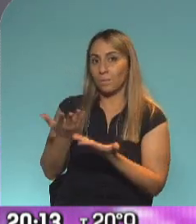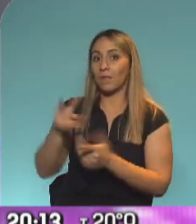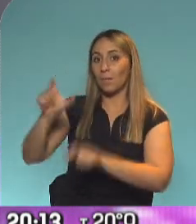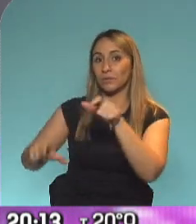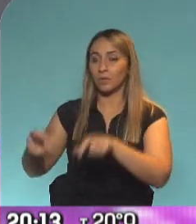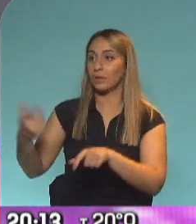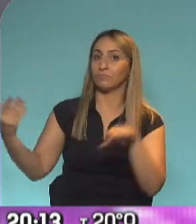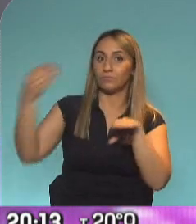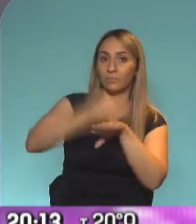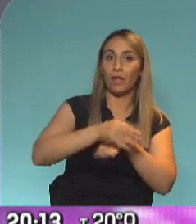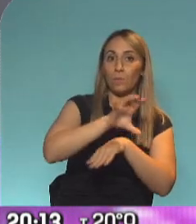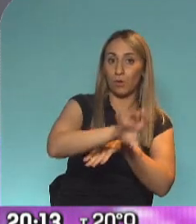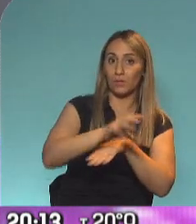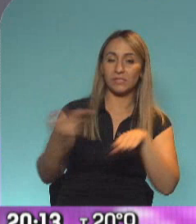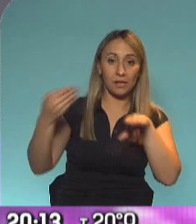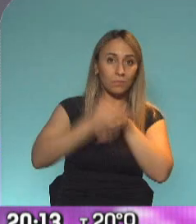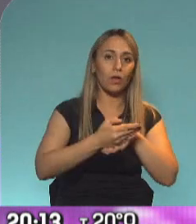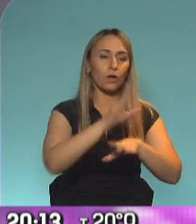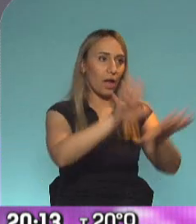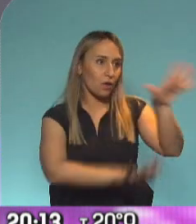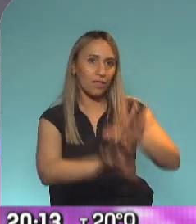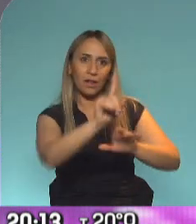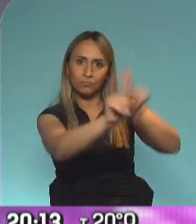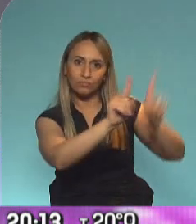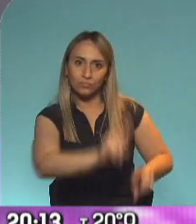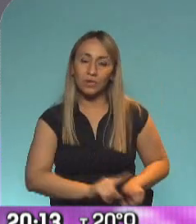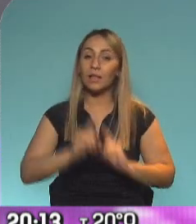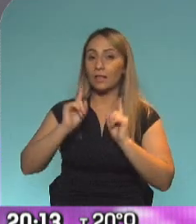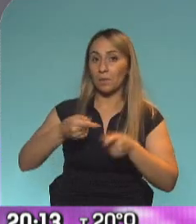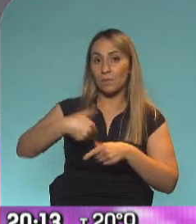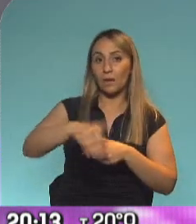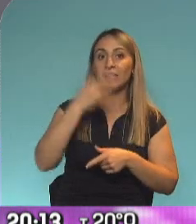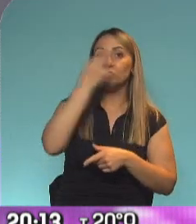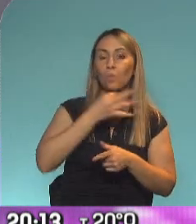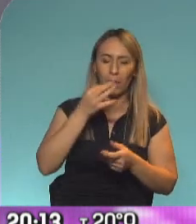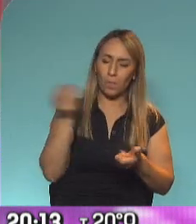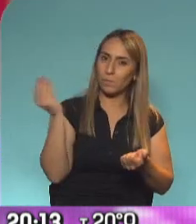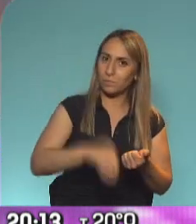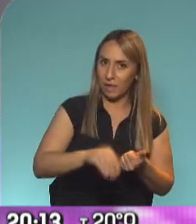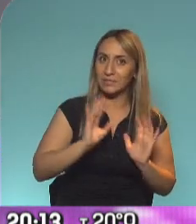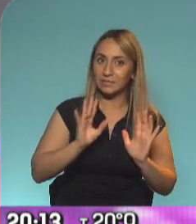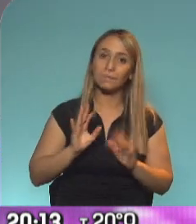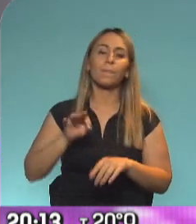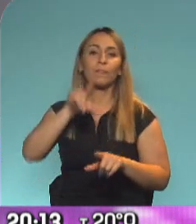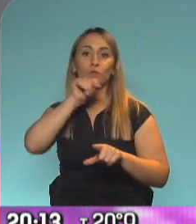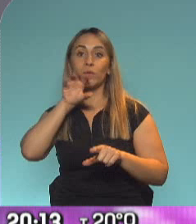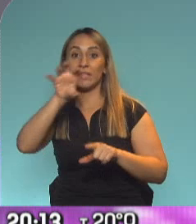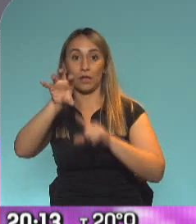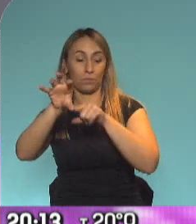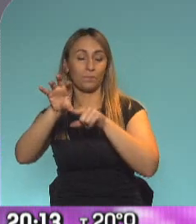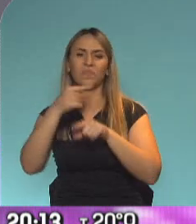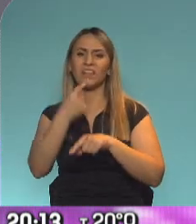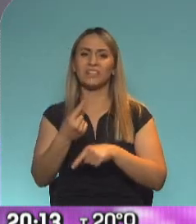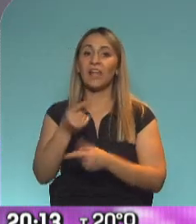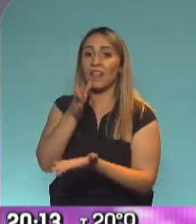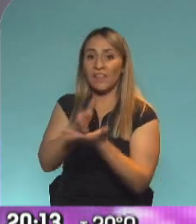su ingreso. También va a ser muchos más hisopados de los que se están haciendo, pero remarca en su cuenta de Twitter Gildo-Infran que el derecho a cuidar la